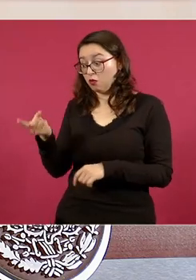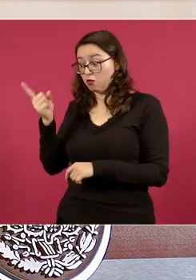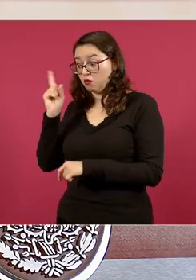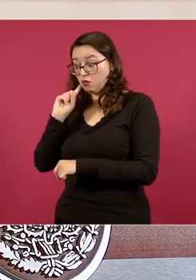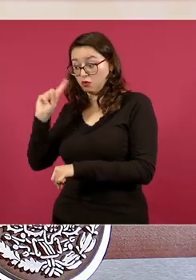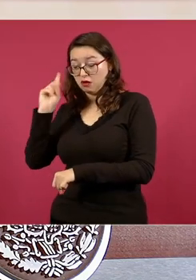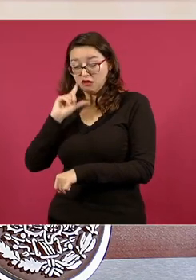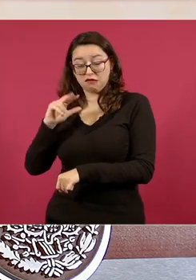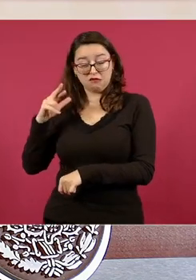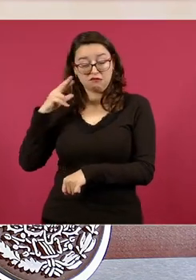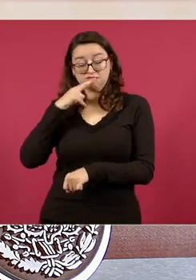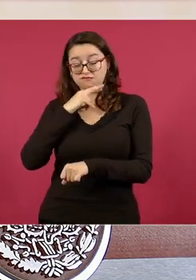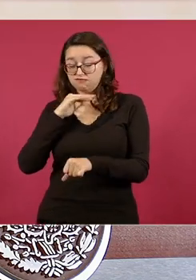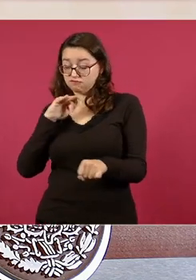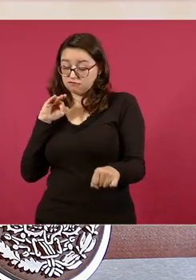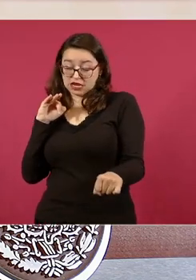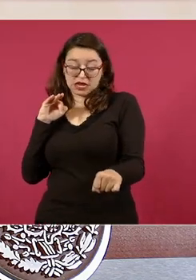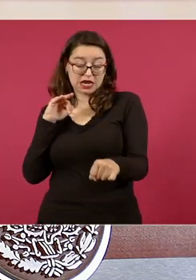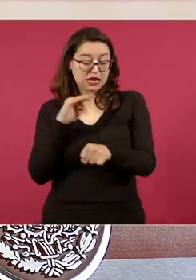si